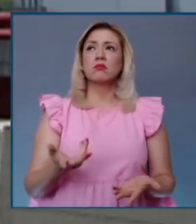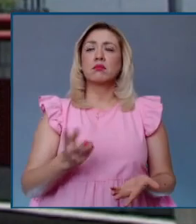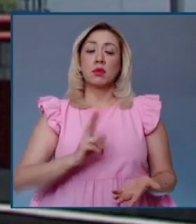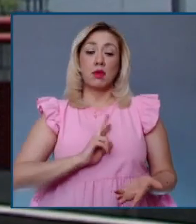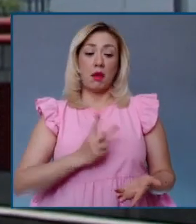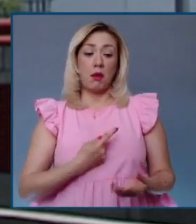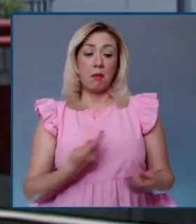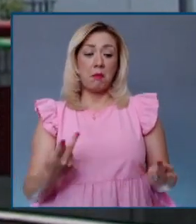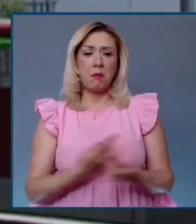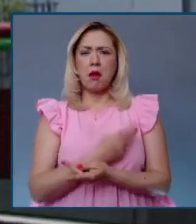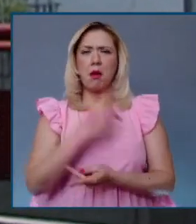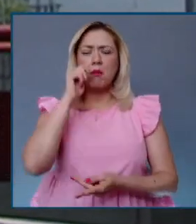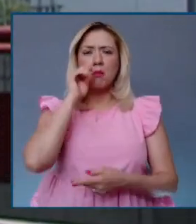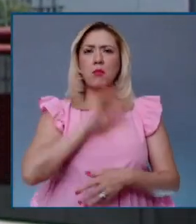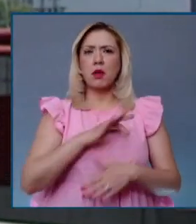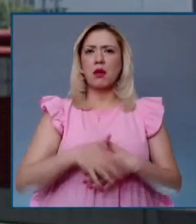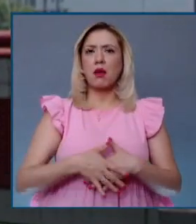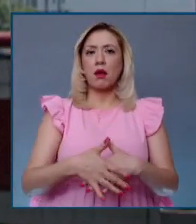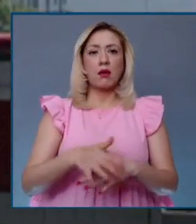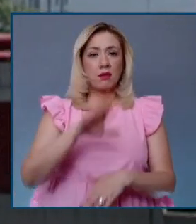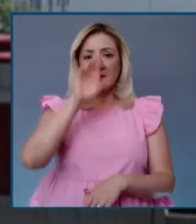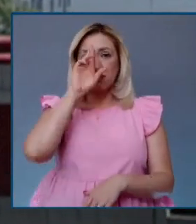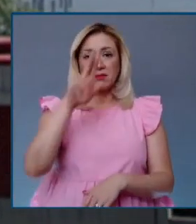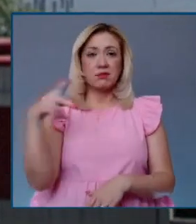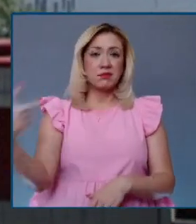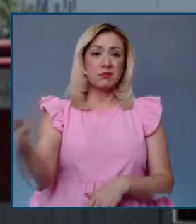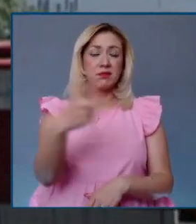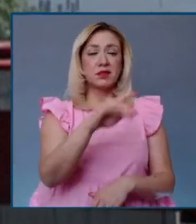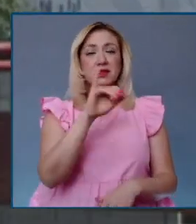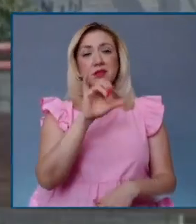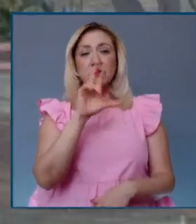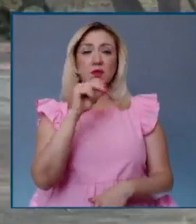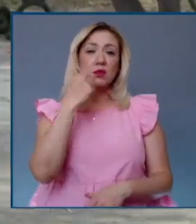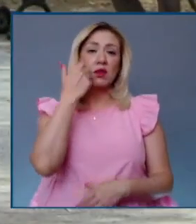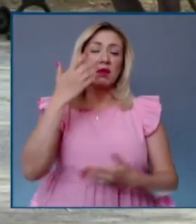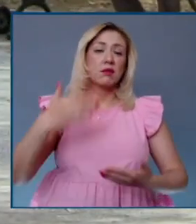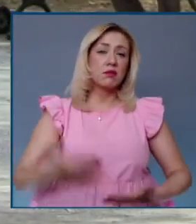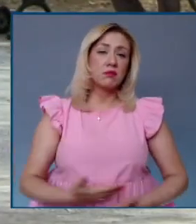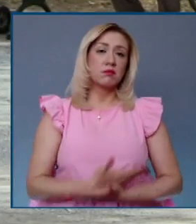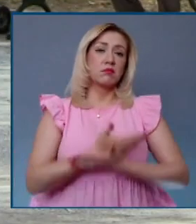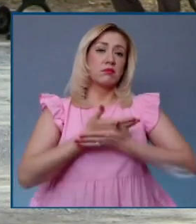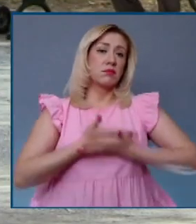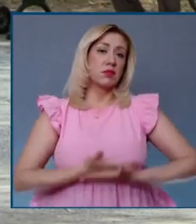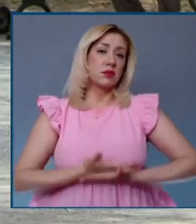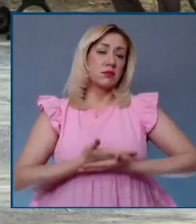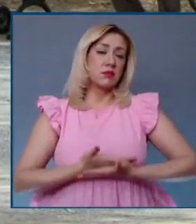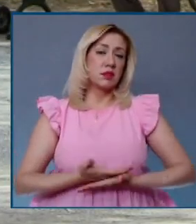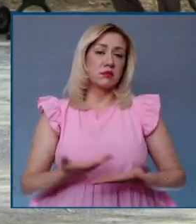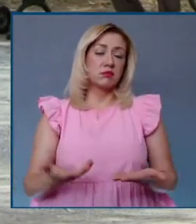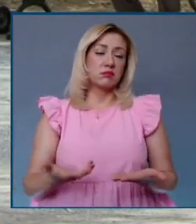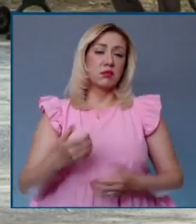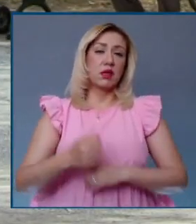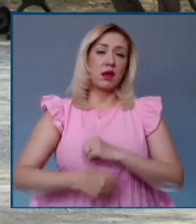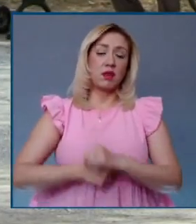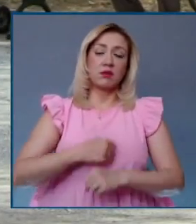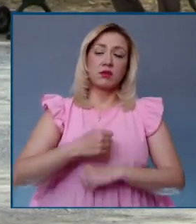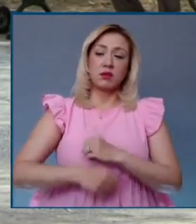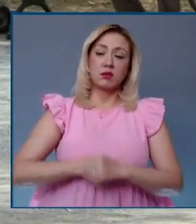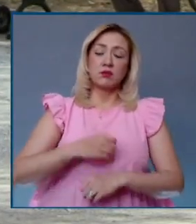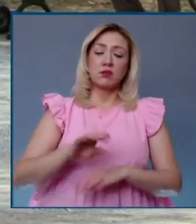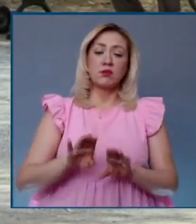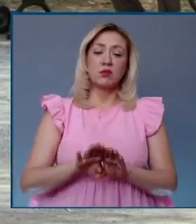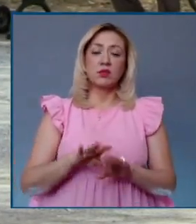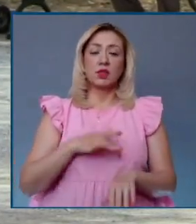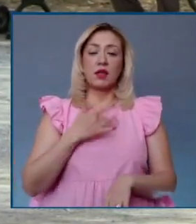inconstitucional. Si bien el producto de la gestación merece una protección que se incrementa con el paso del tiempo a medida que avanza el embarazo, ello no